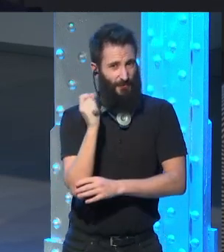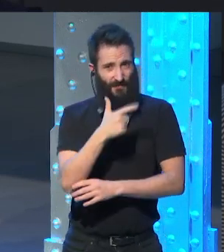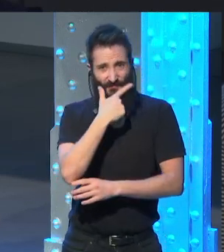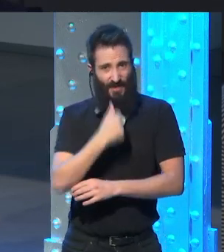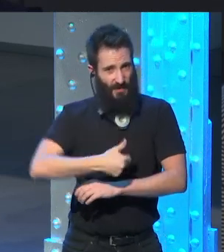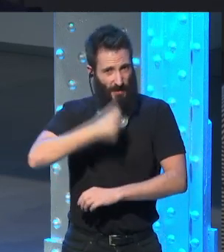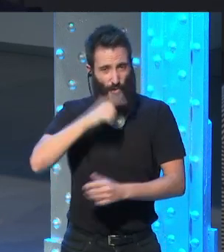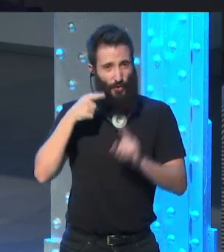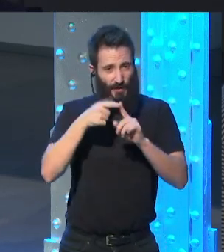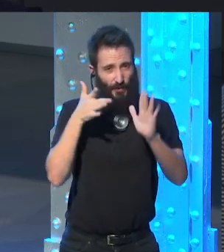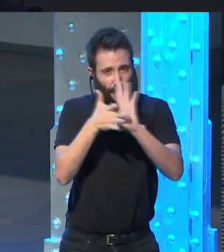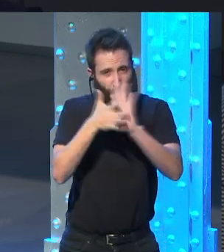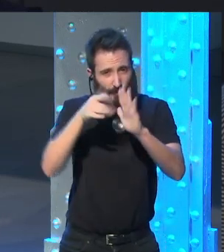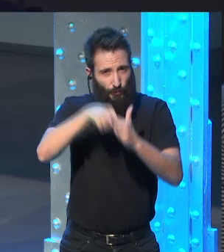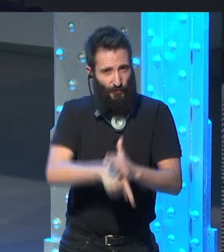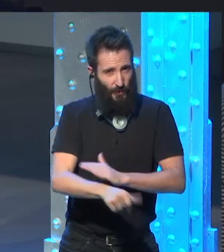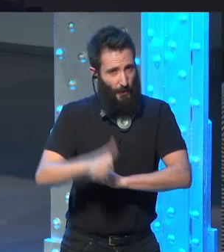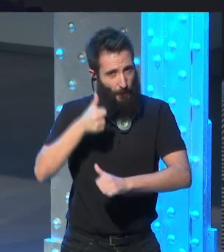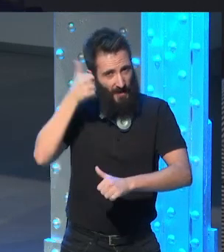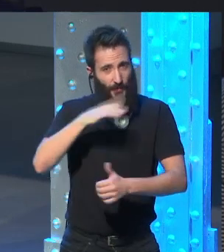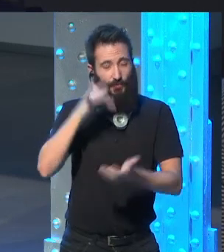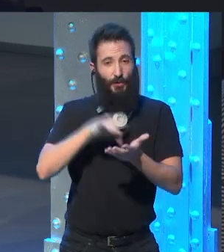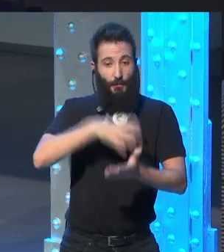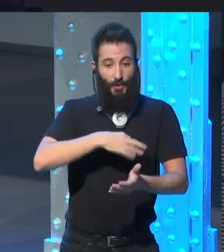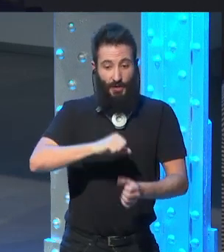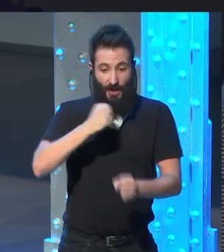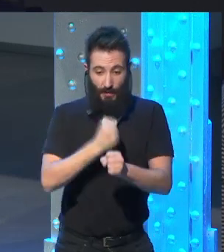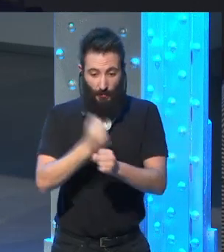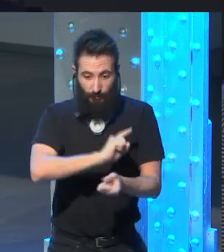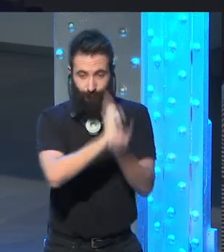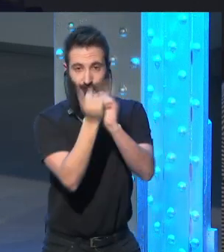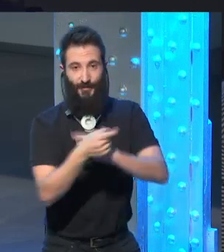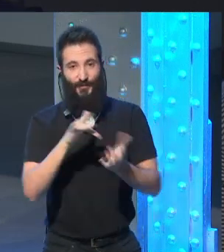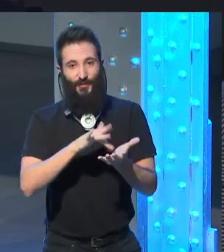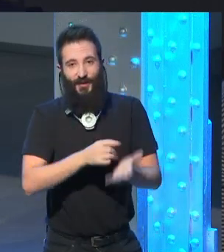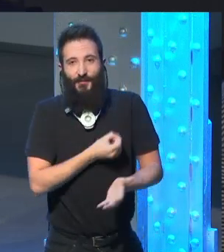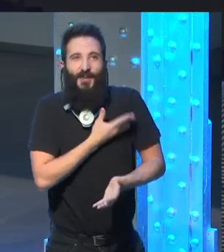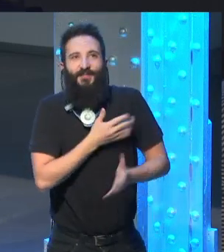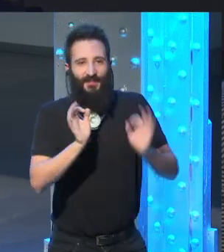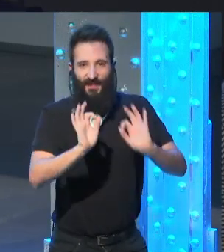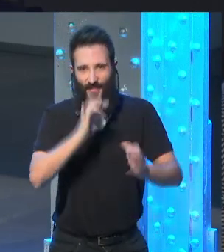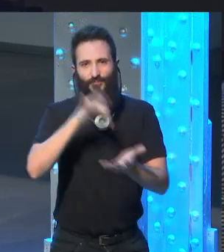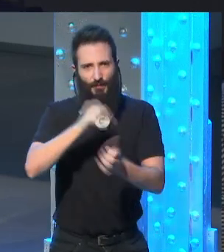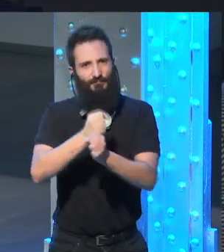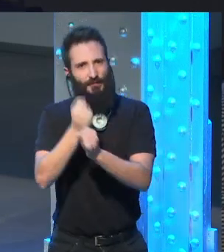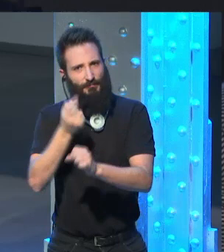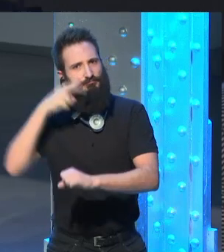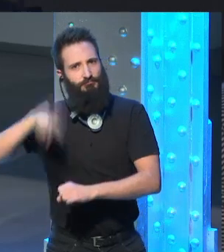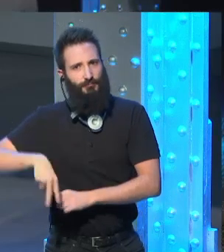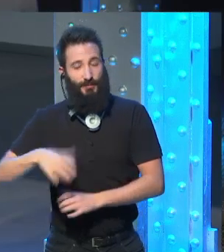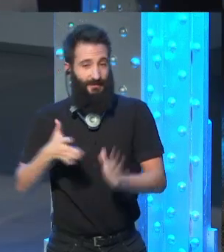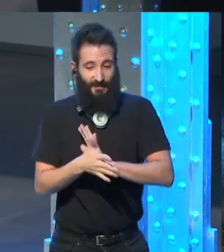explicar lo que quería decir, y me di cuenta de que podía convertirlo en un trabajo y no solo en un hobby. Así que eso sería un poco lo que hago ahora